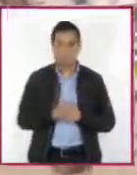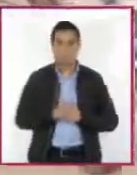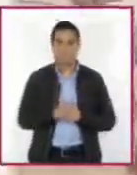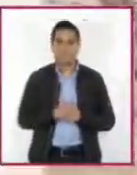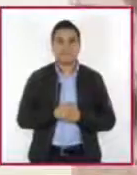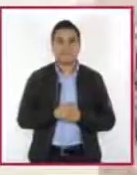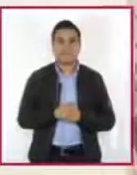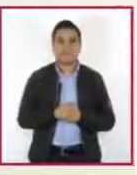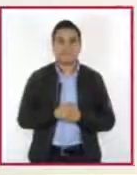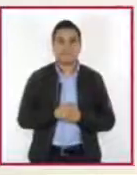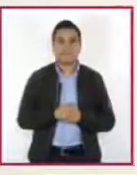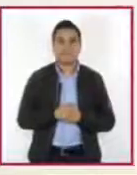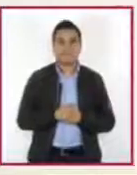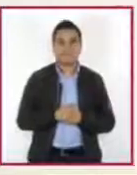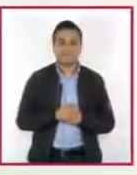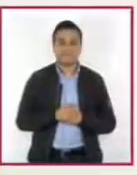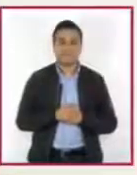¿Qué dice así?